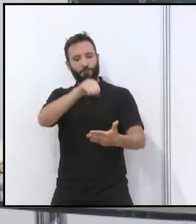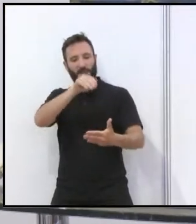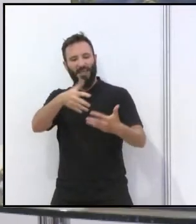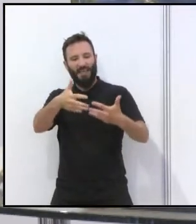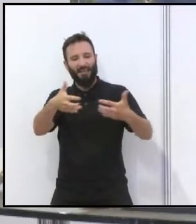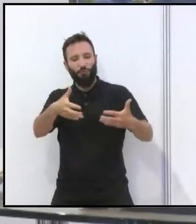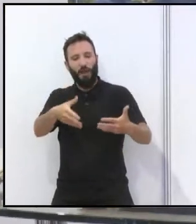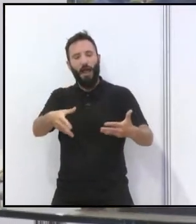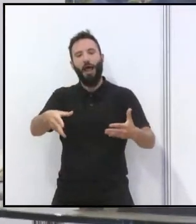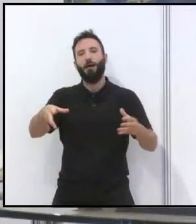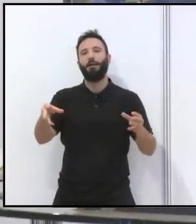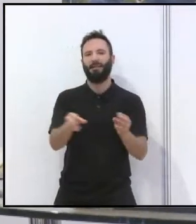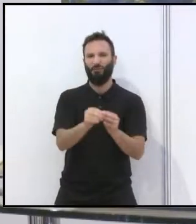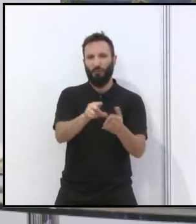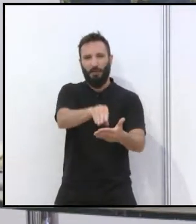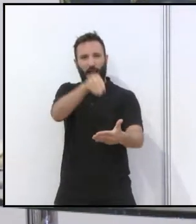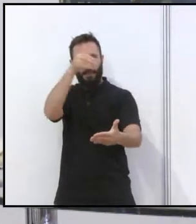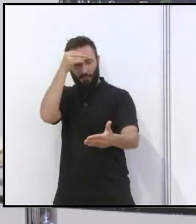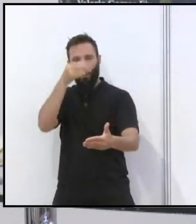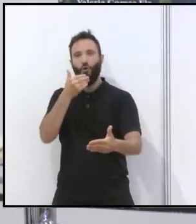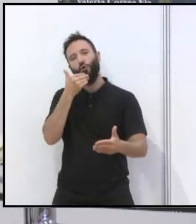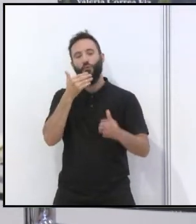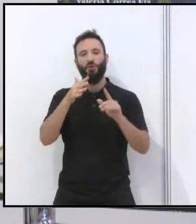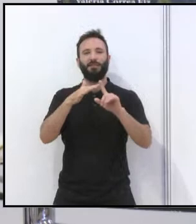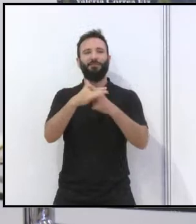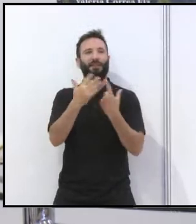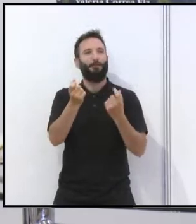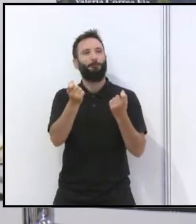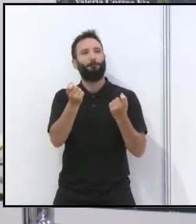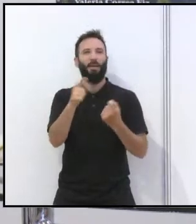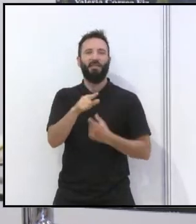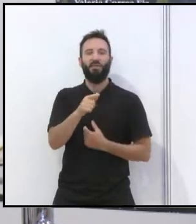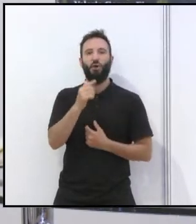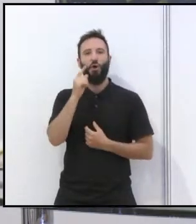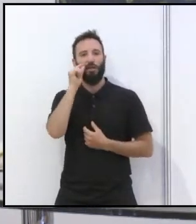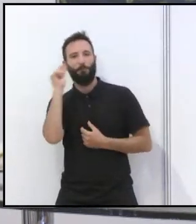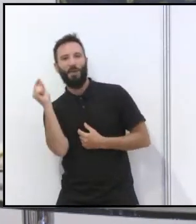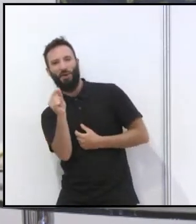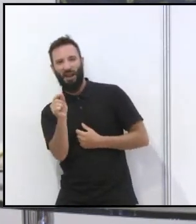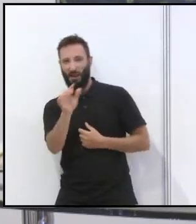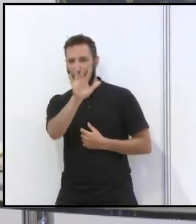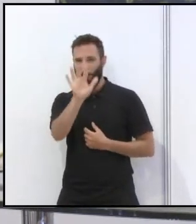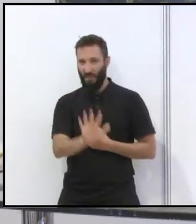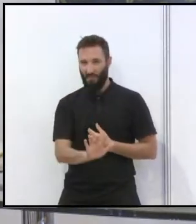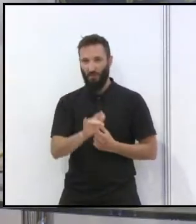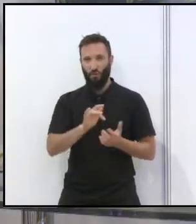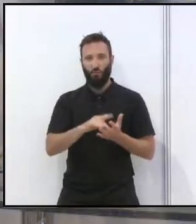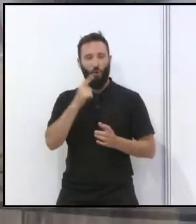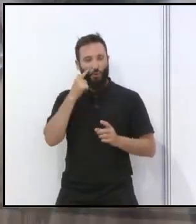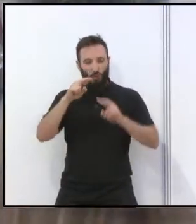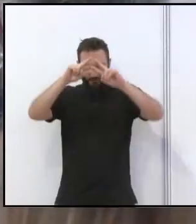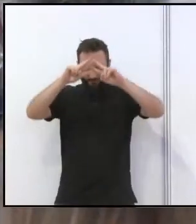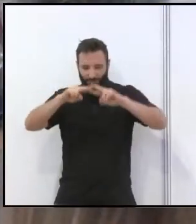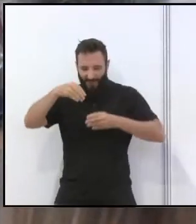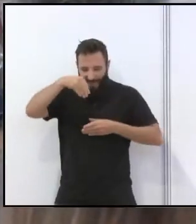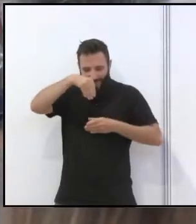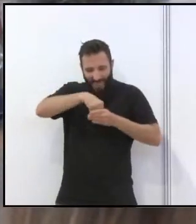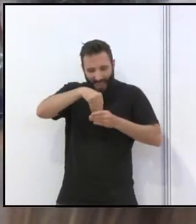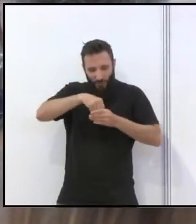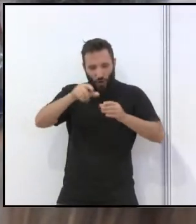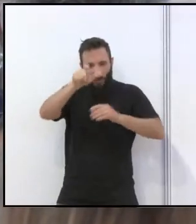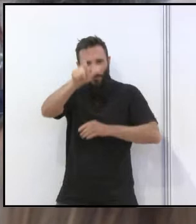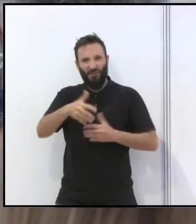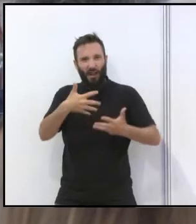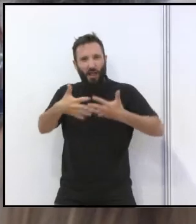escritura. Una especie de espionaje. La escritura es un espionaje hacia el interior de quien escribe, de